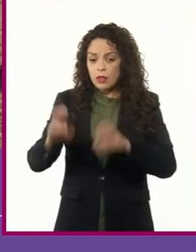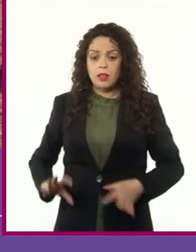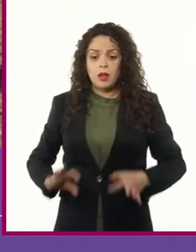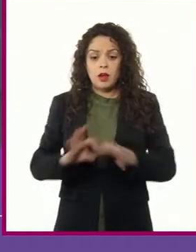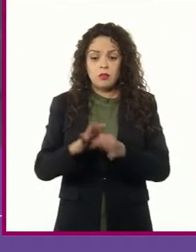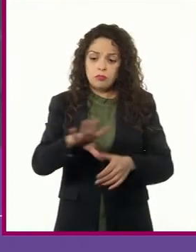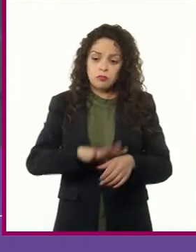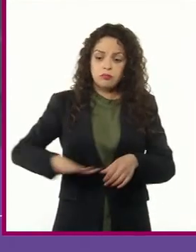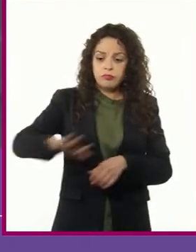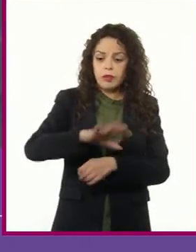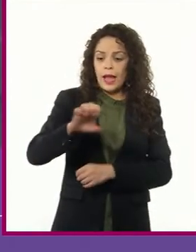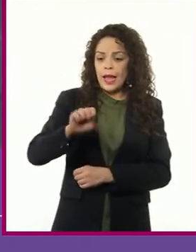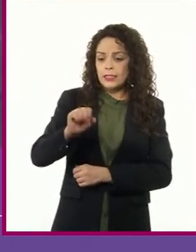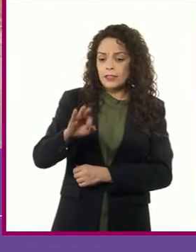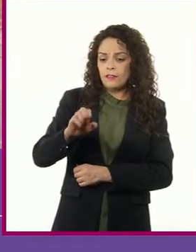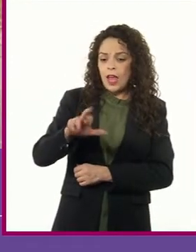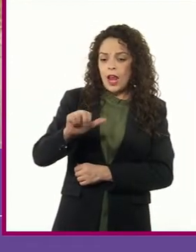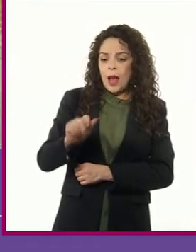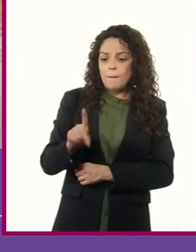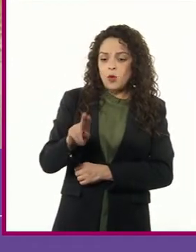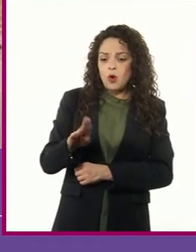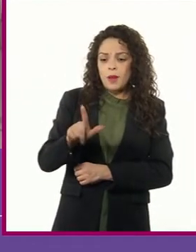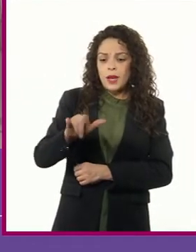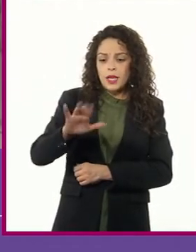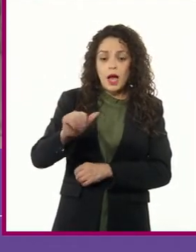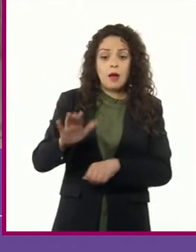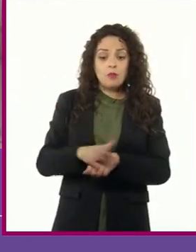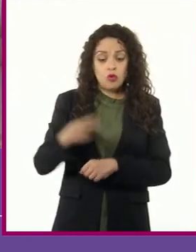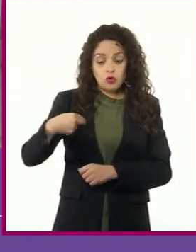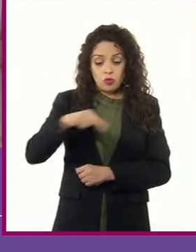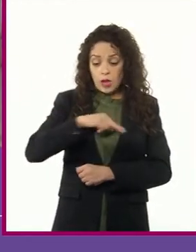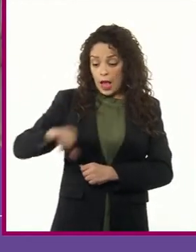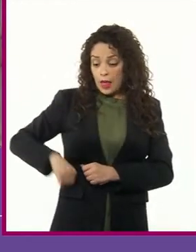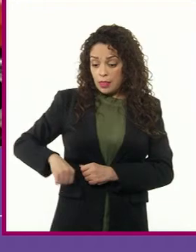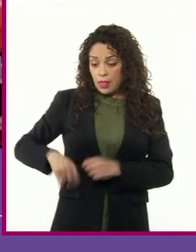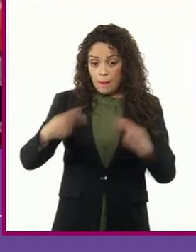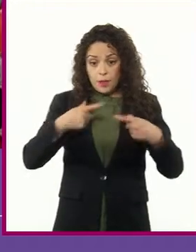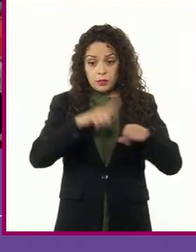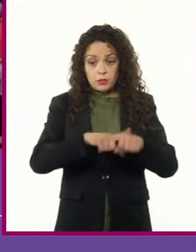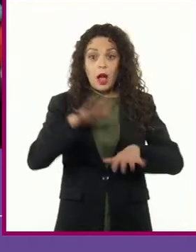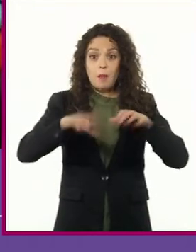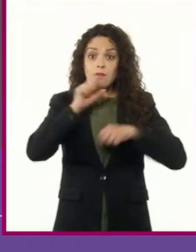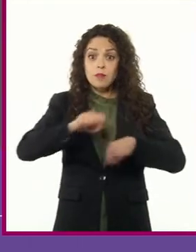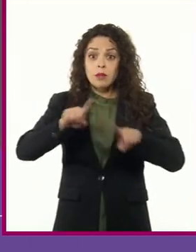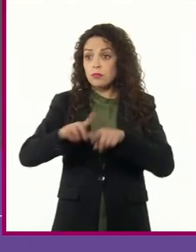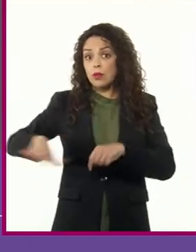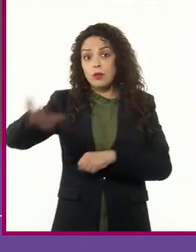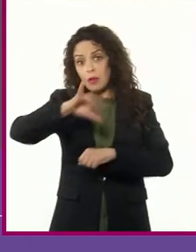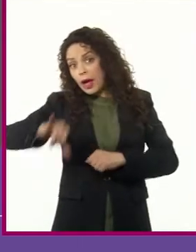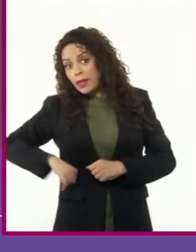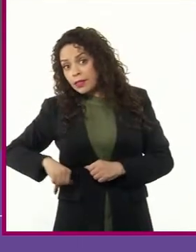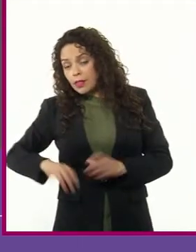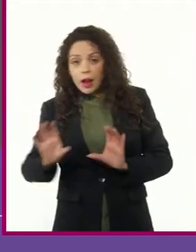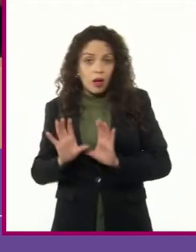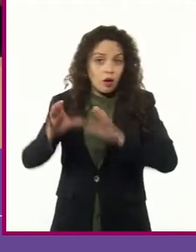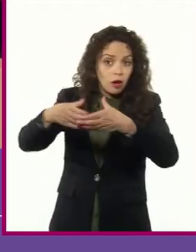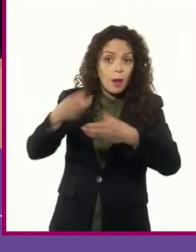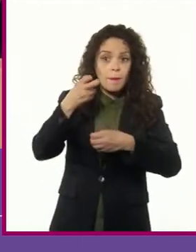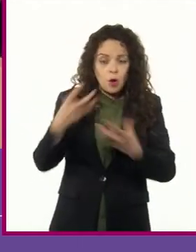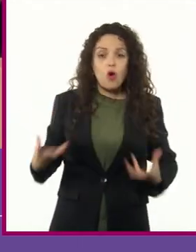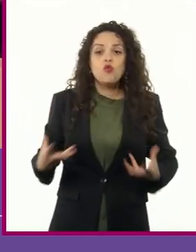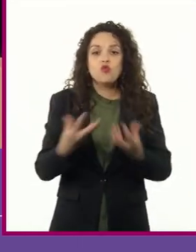pública, ya que muchos de nuestros intereses personales son también colectivos. Por lo tanto, es preciso unir fuerzas